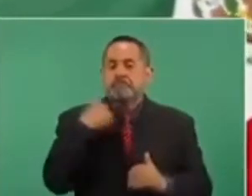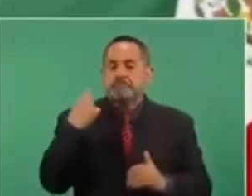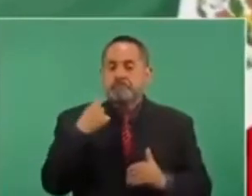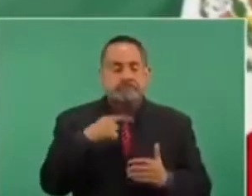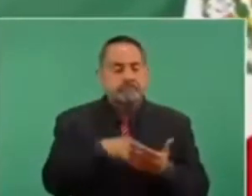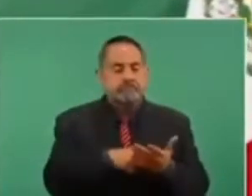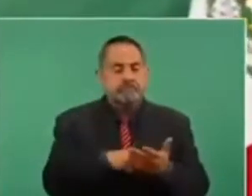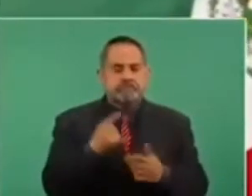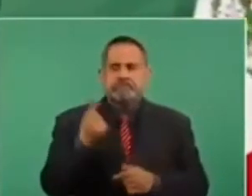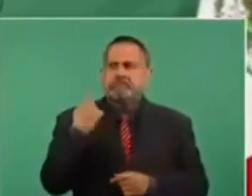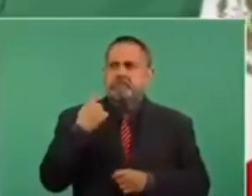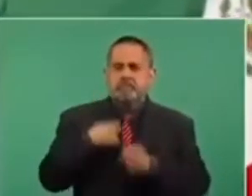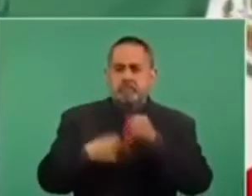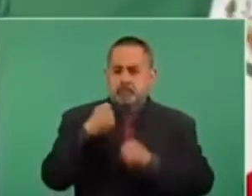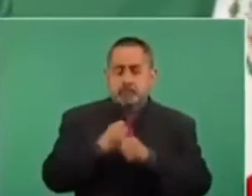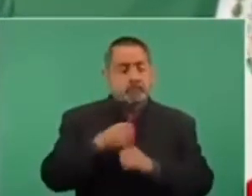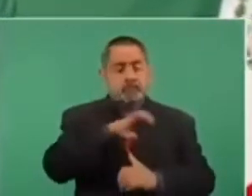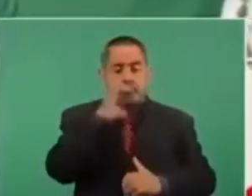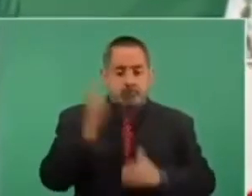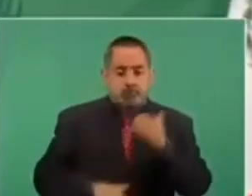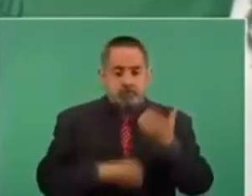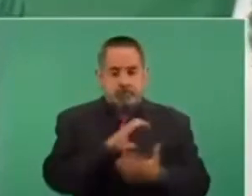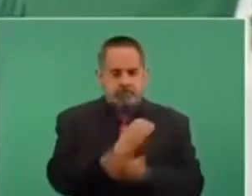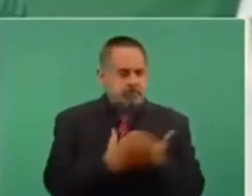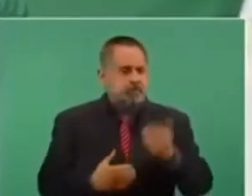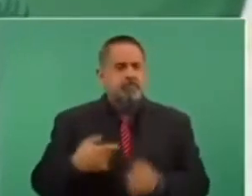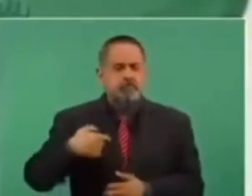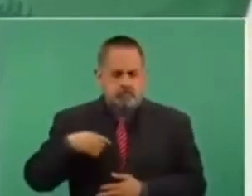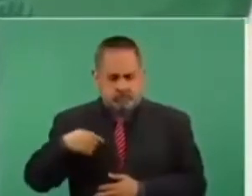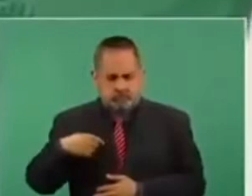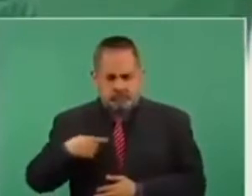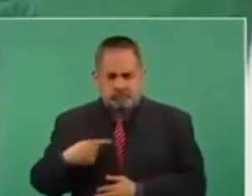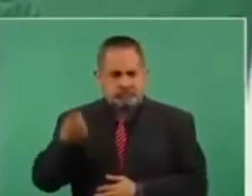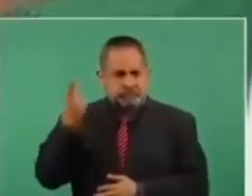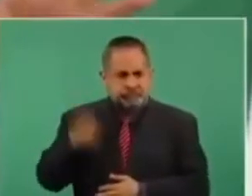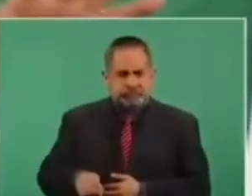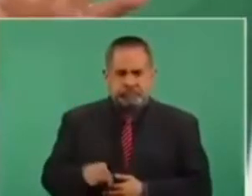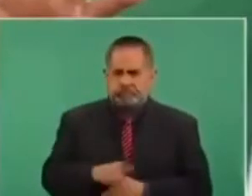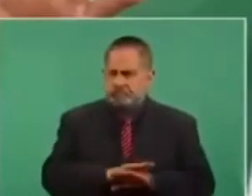a finales del año pasado y di la instrucción